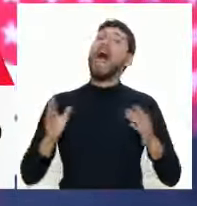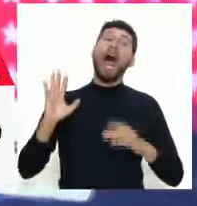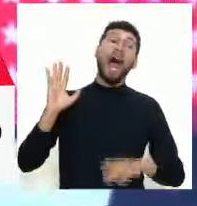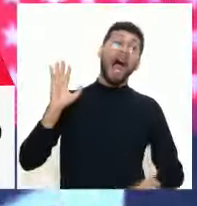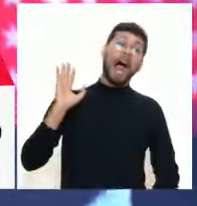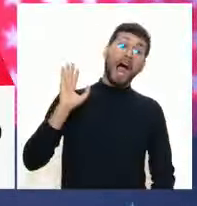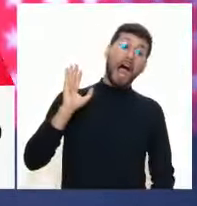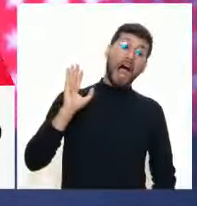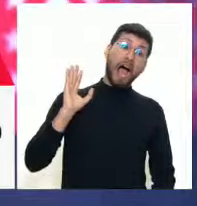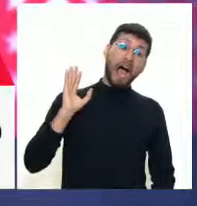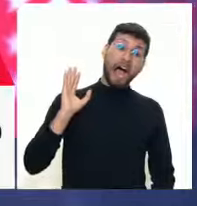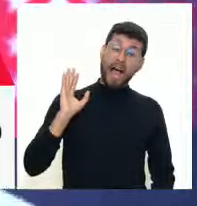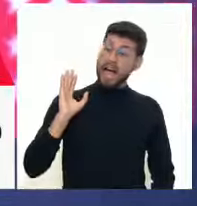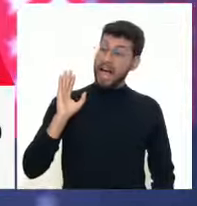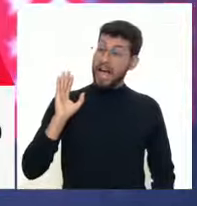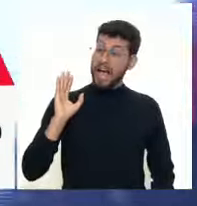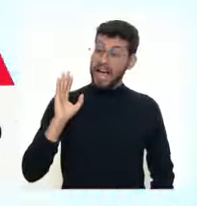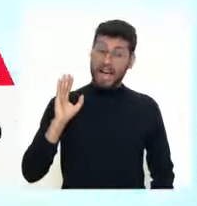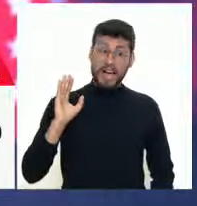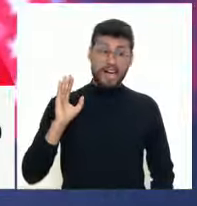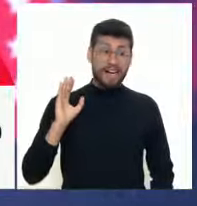¡Ah!